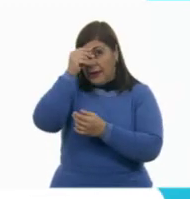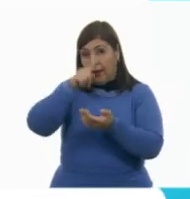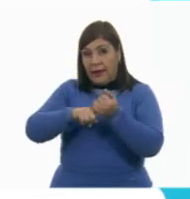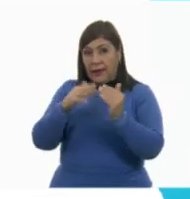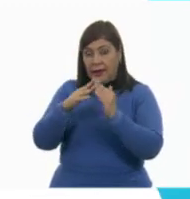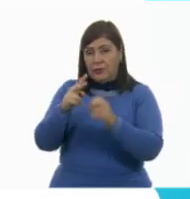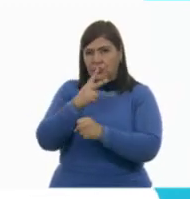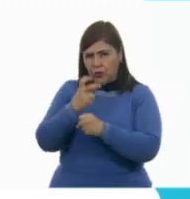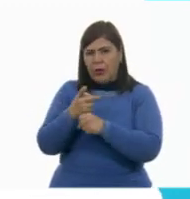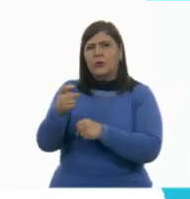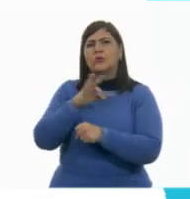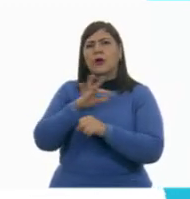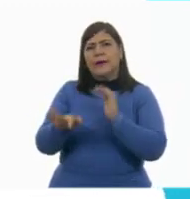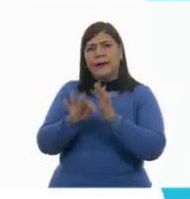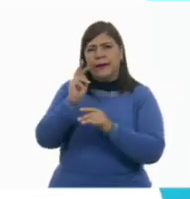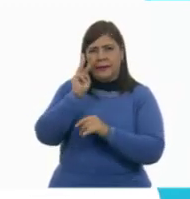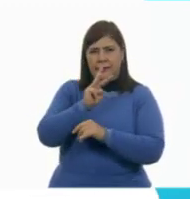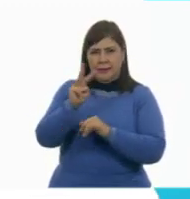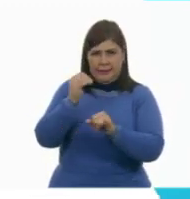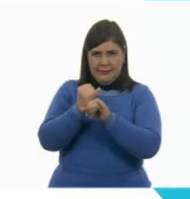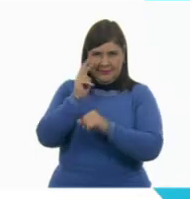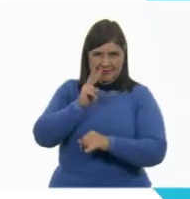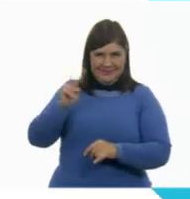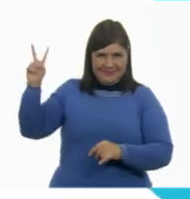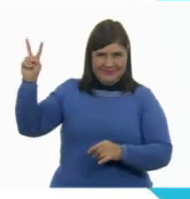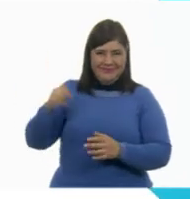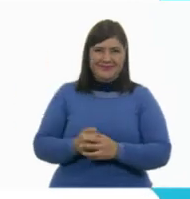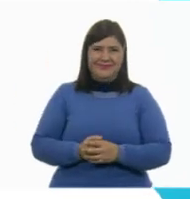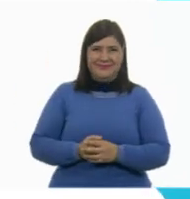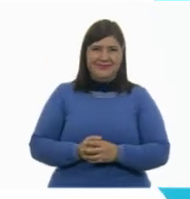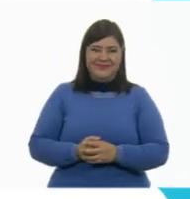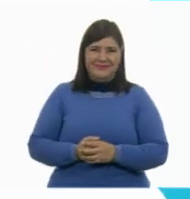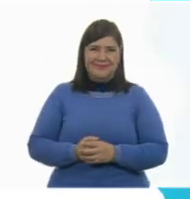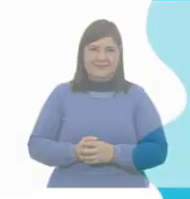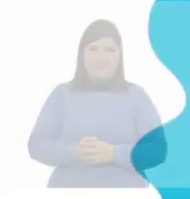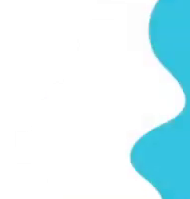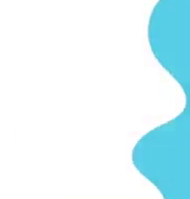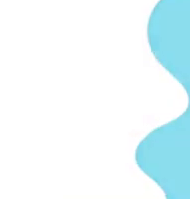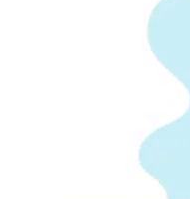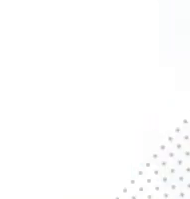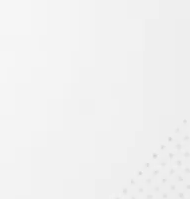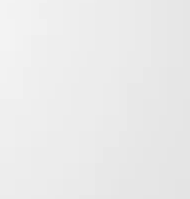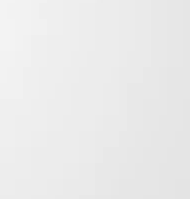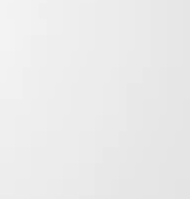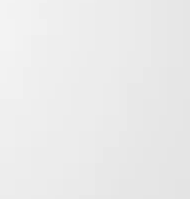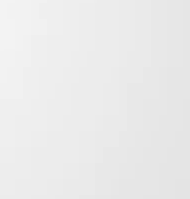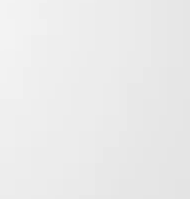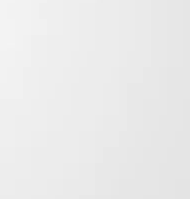siguiente liga: aprendeencasa.cep.gob.mx.